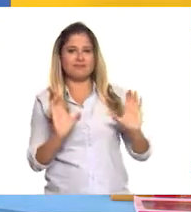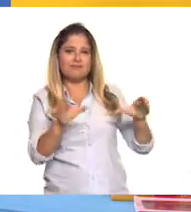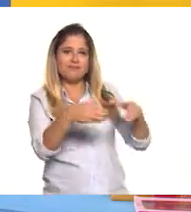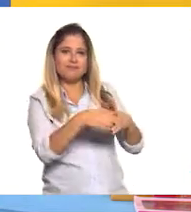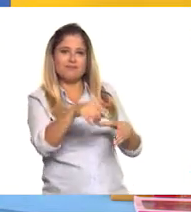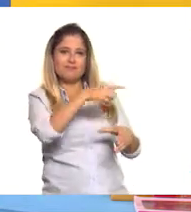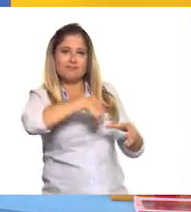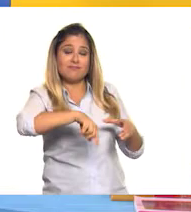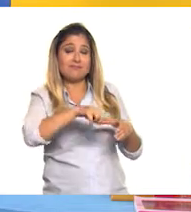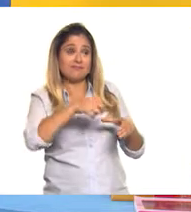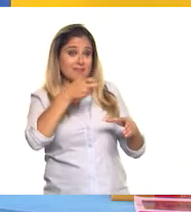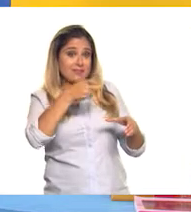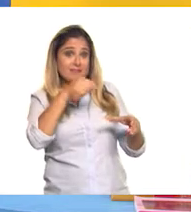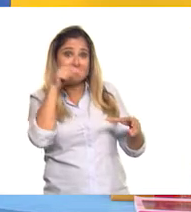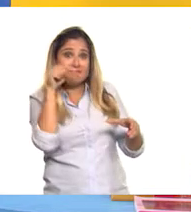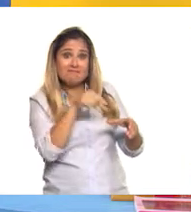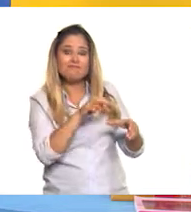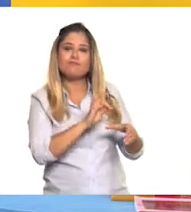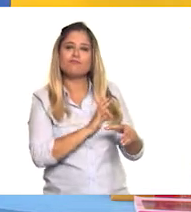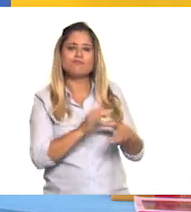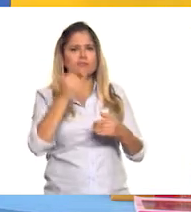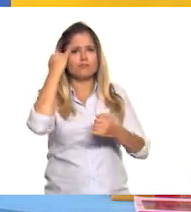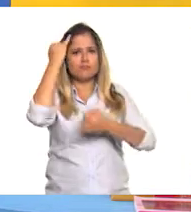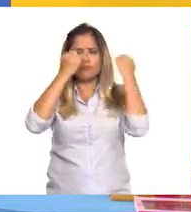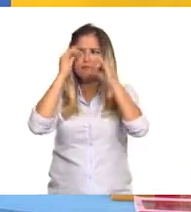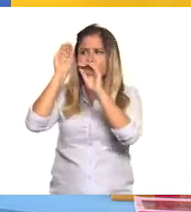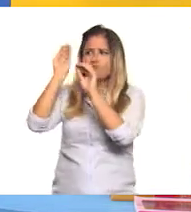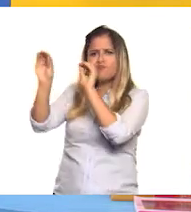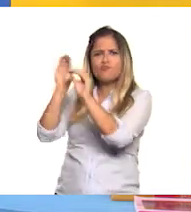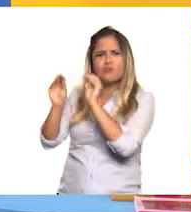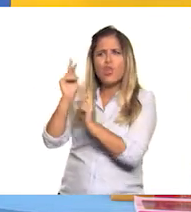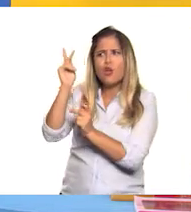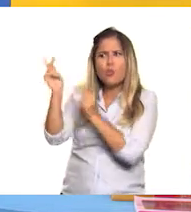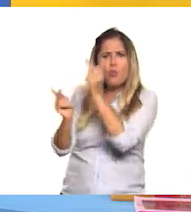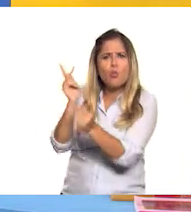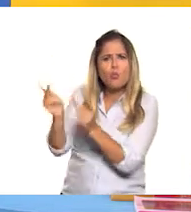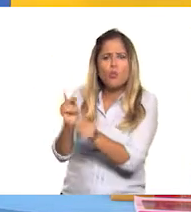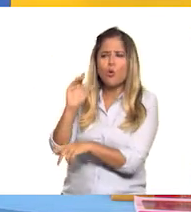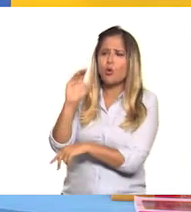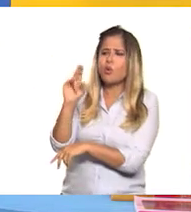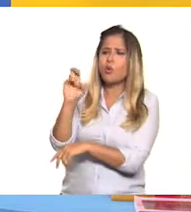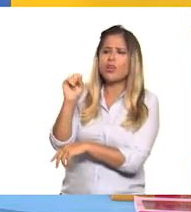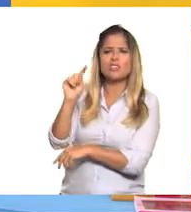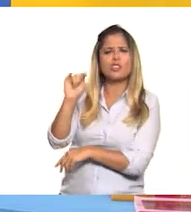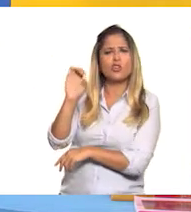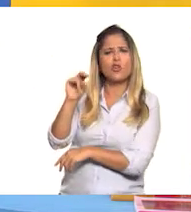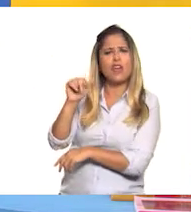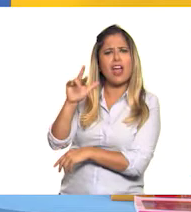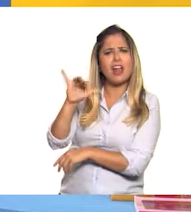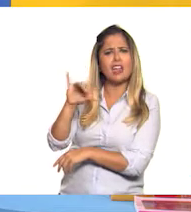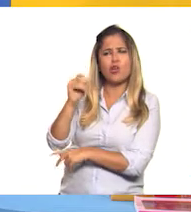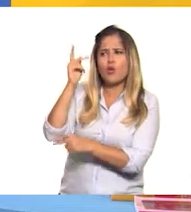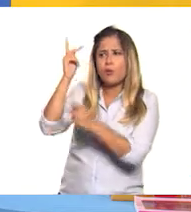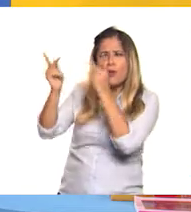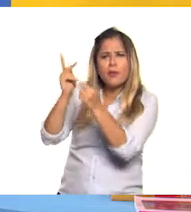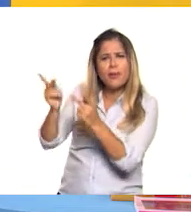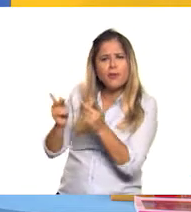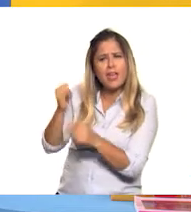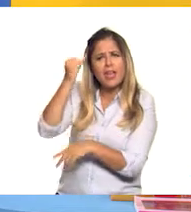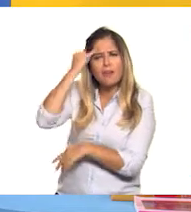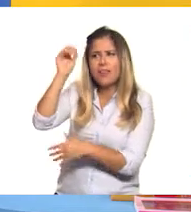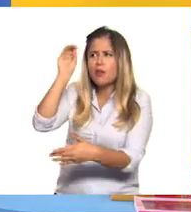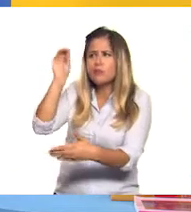para, con base en él, diseñar el cuestionario de nuestra encuesta y seleccionar el tema que se relaciona con aquello que nos